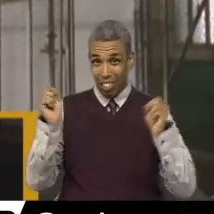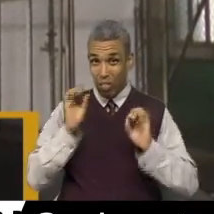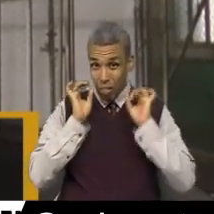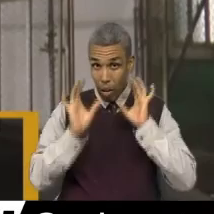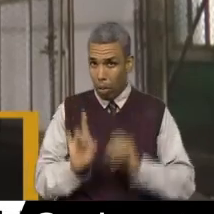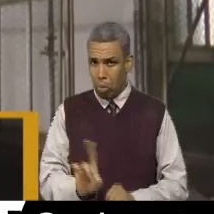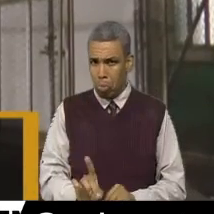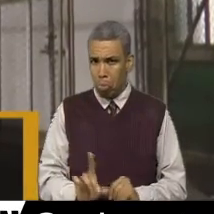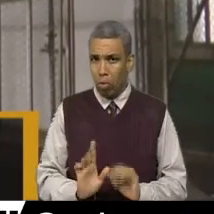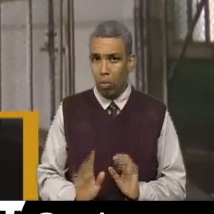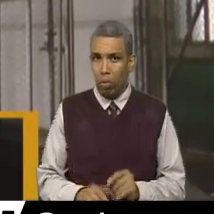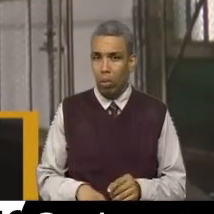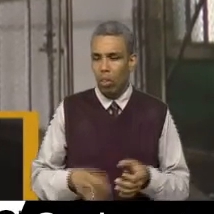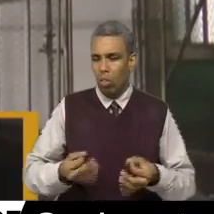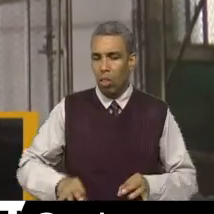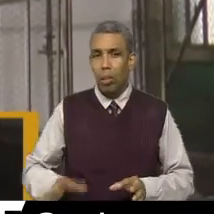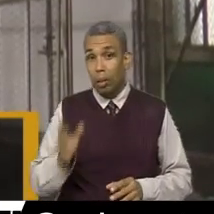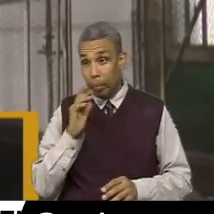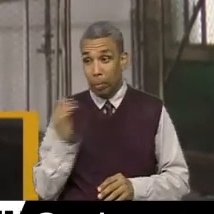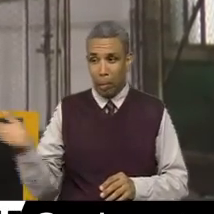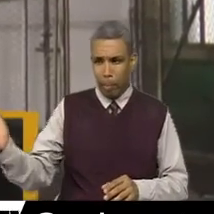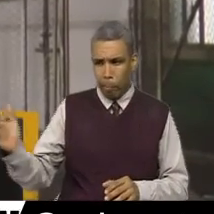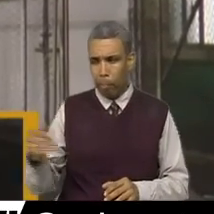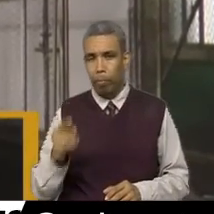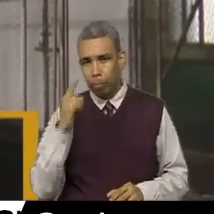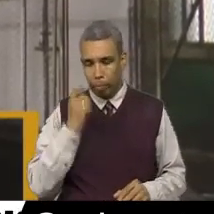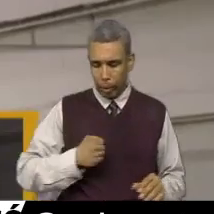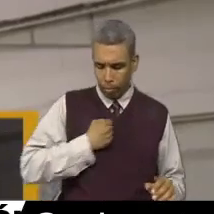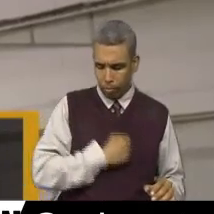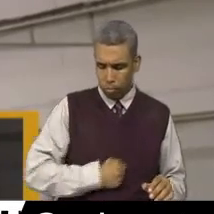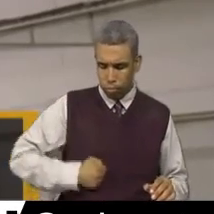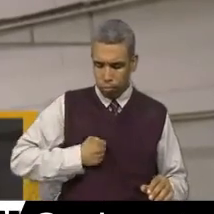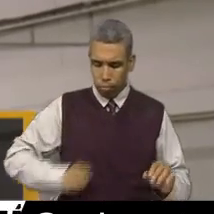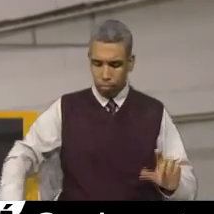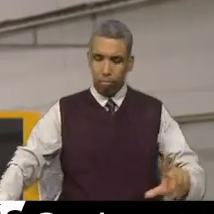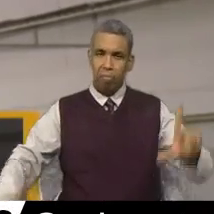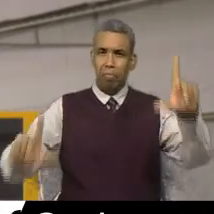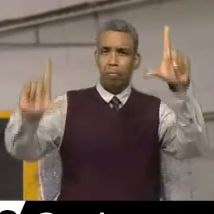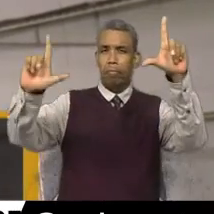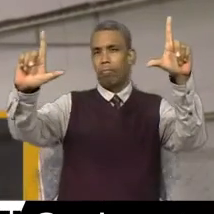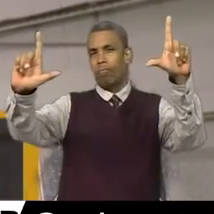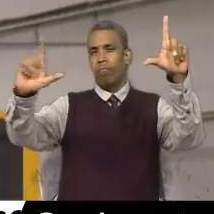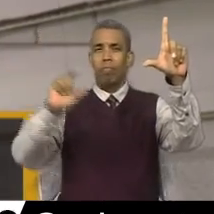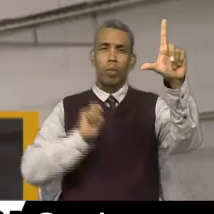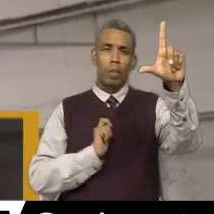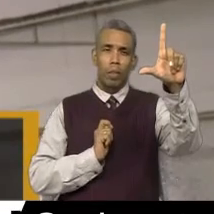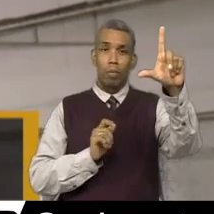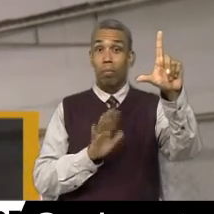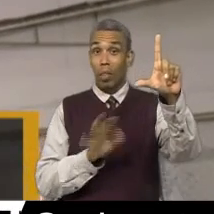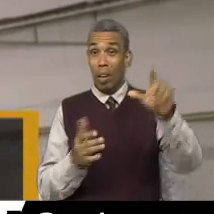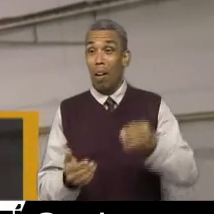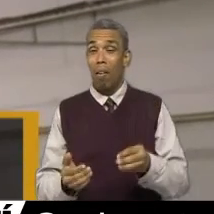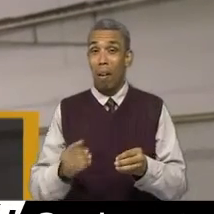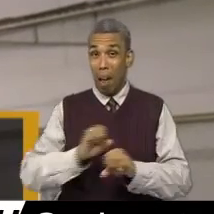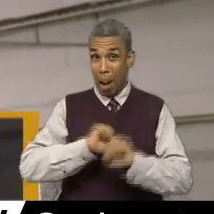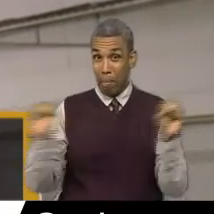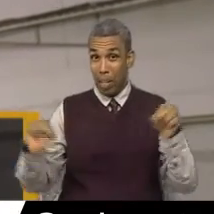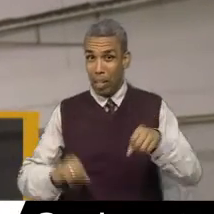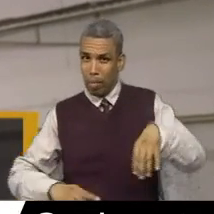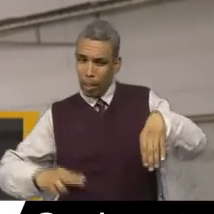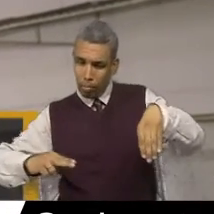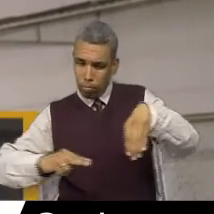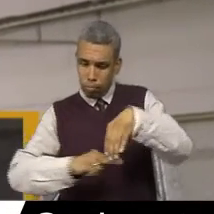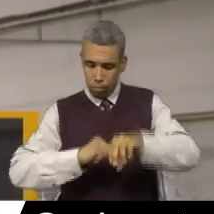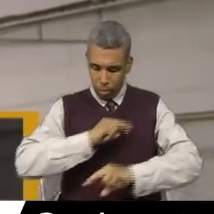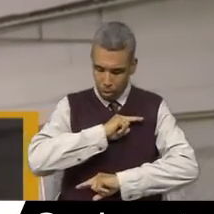pasa a rayos X, se le toma la placa y hoy en la mañana se le hizo un TAC de tórax y